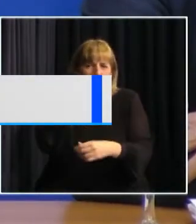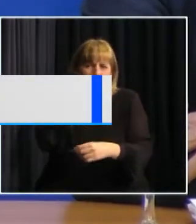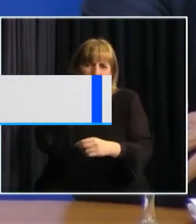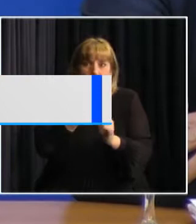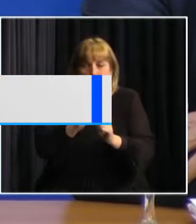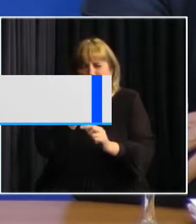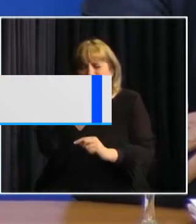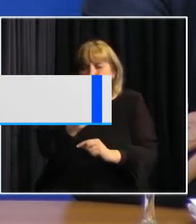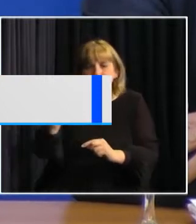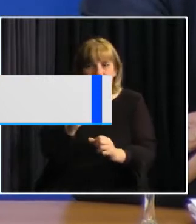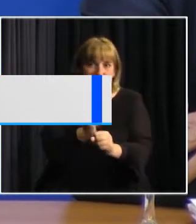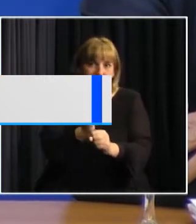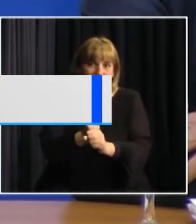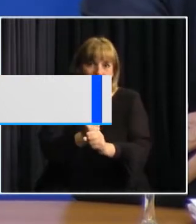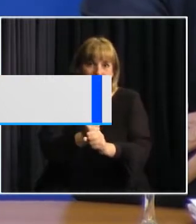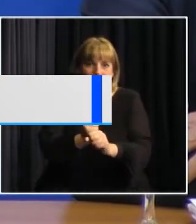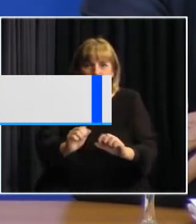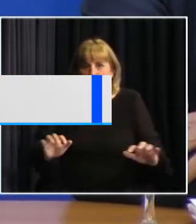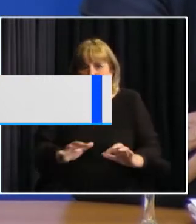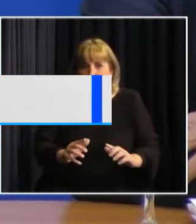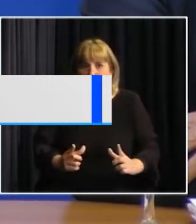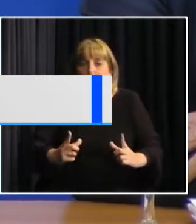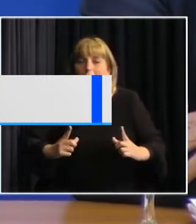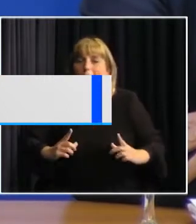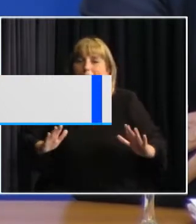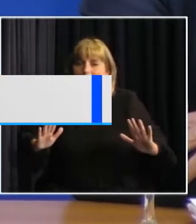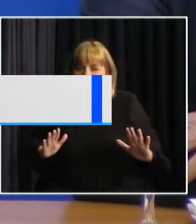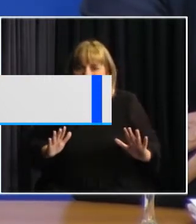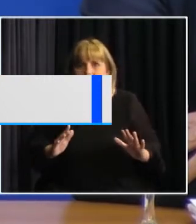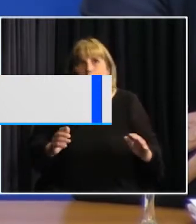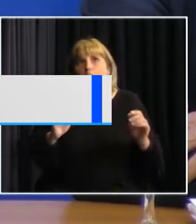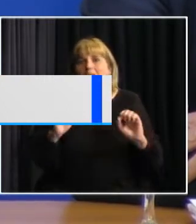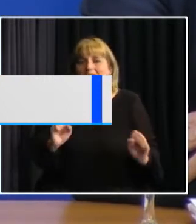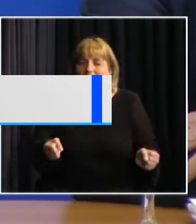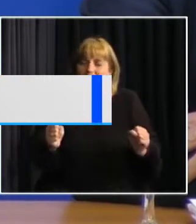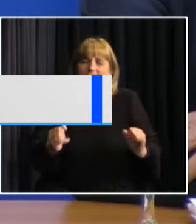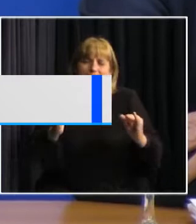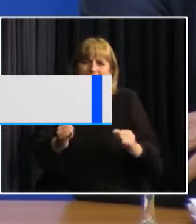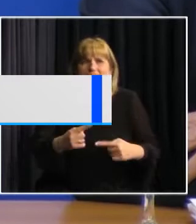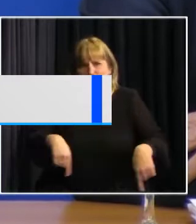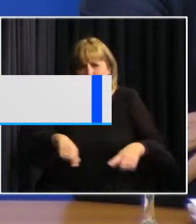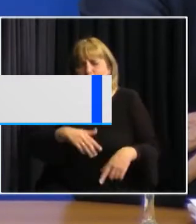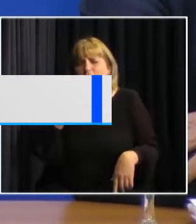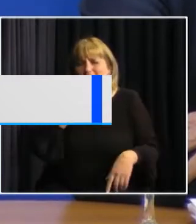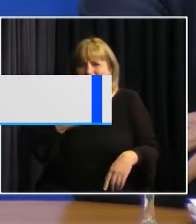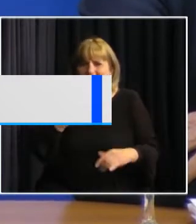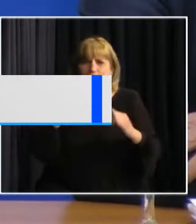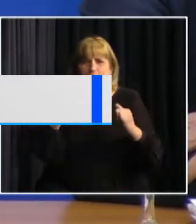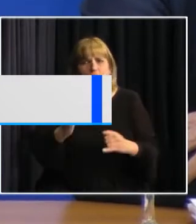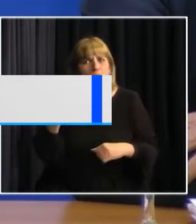trabajadores en la con una ansiedad comprensible e importante